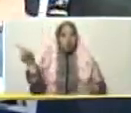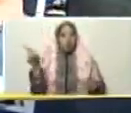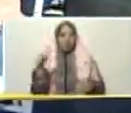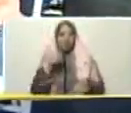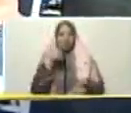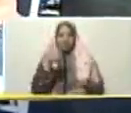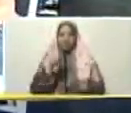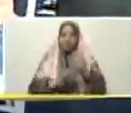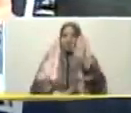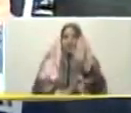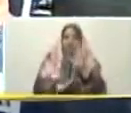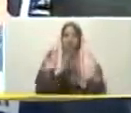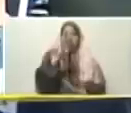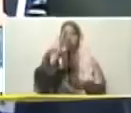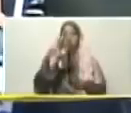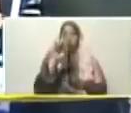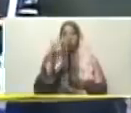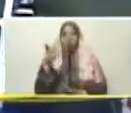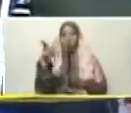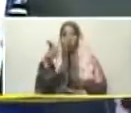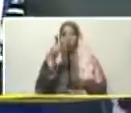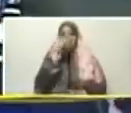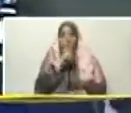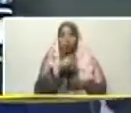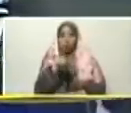pero en la edad de ustedes